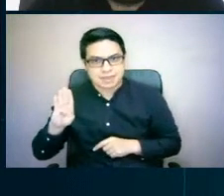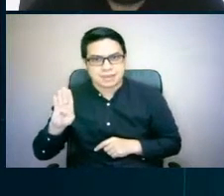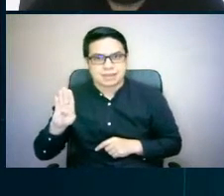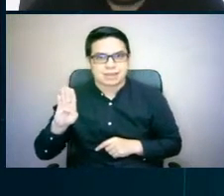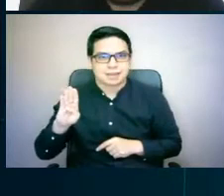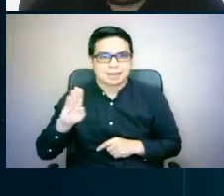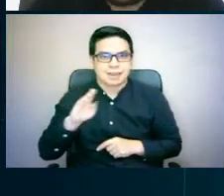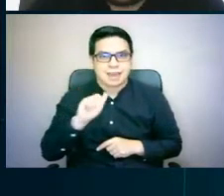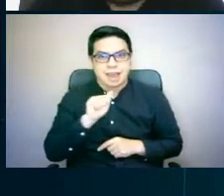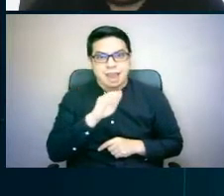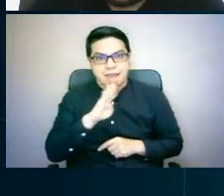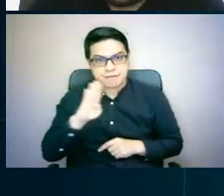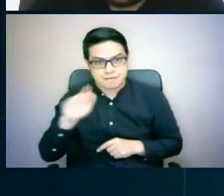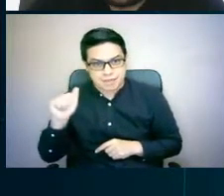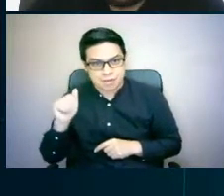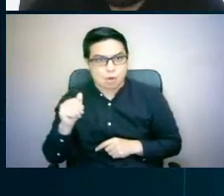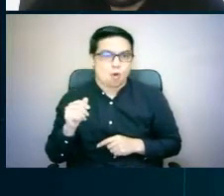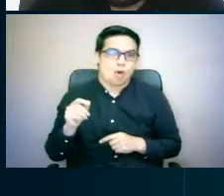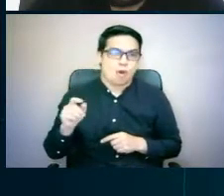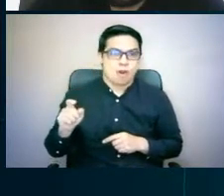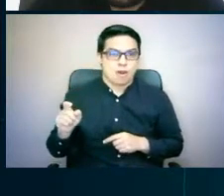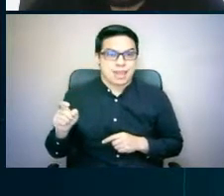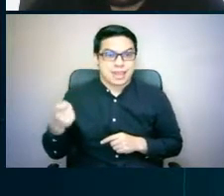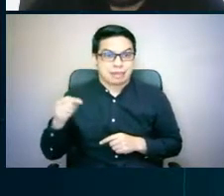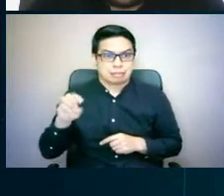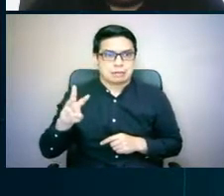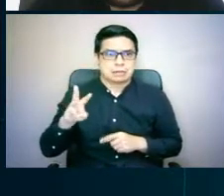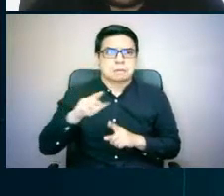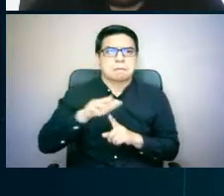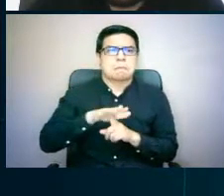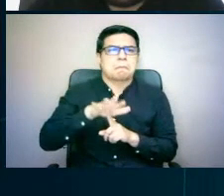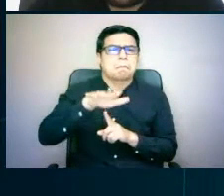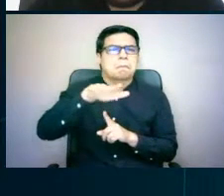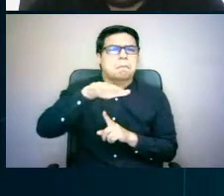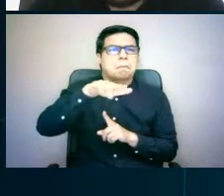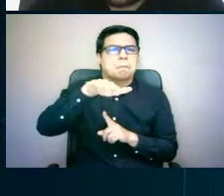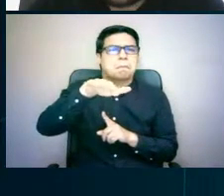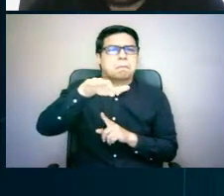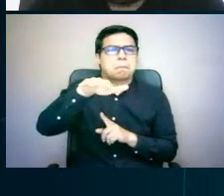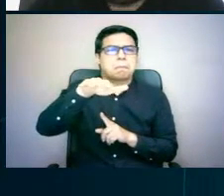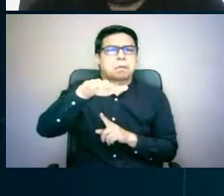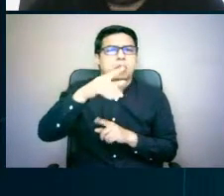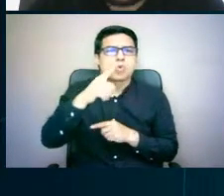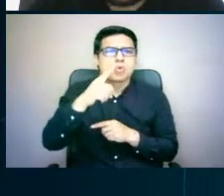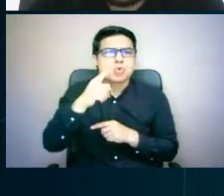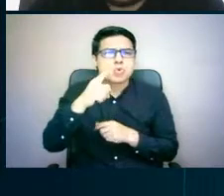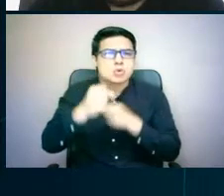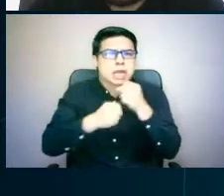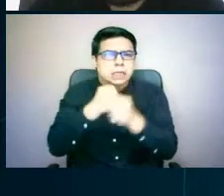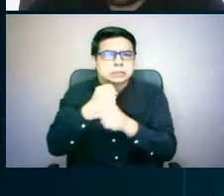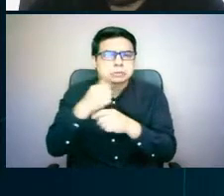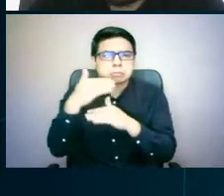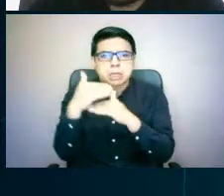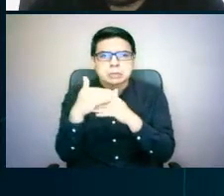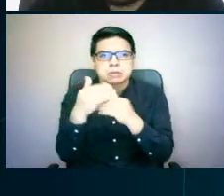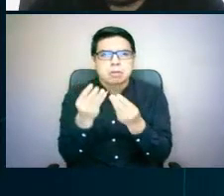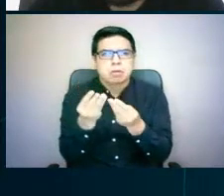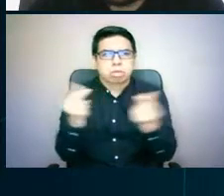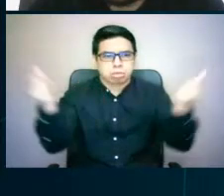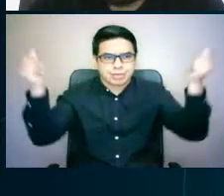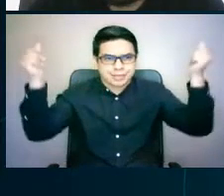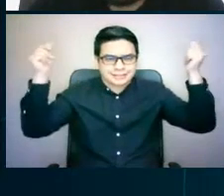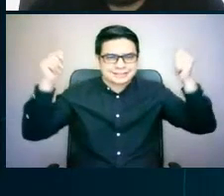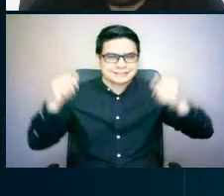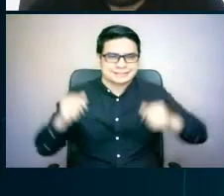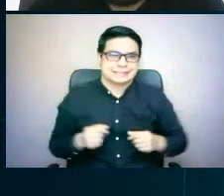datos inferiores, que este gas pues no dura más de un año en la atmósfera. O sea, este potencial de emisiones que